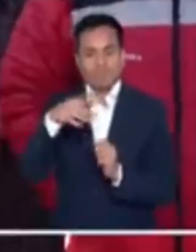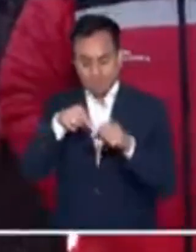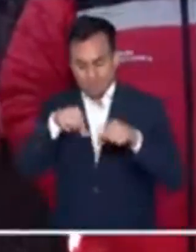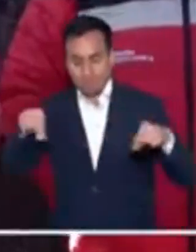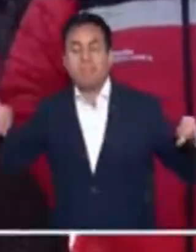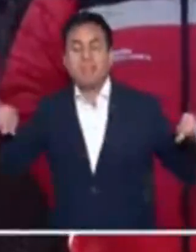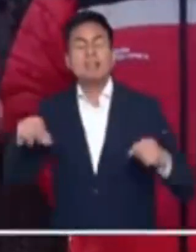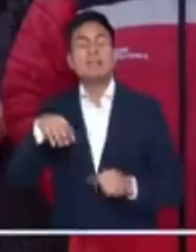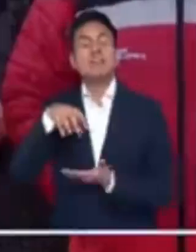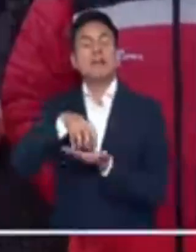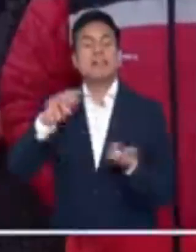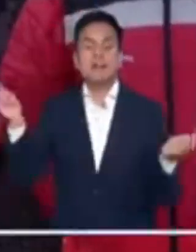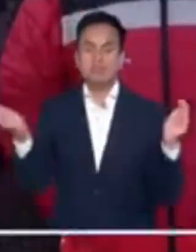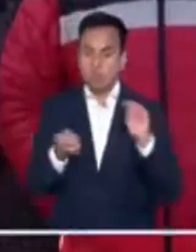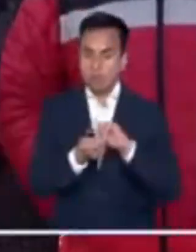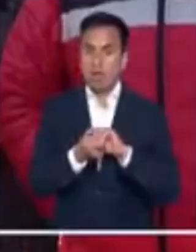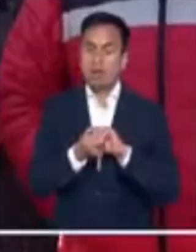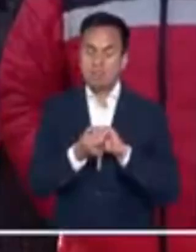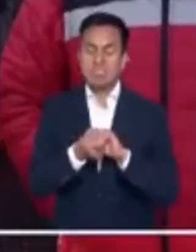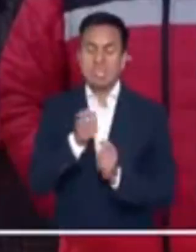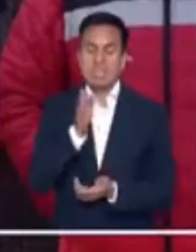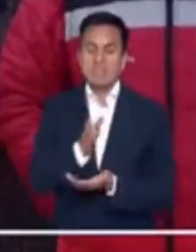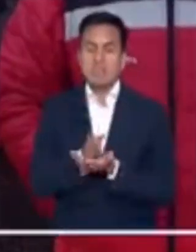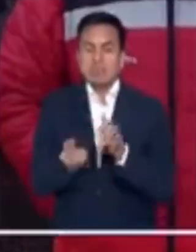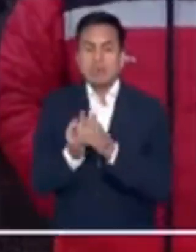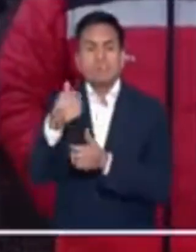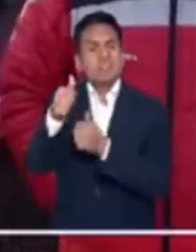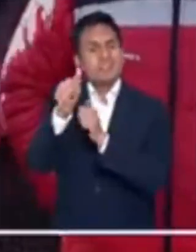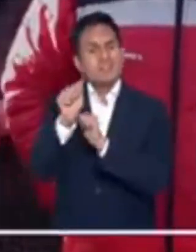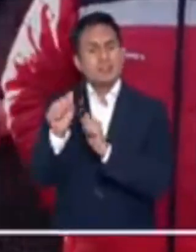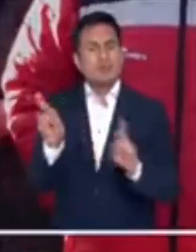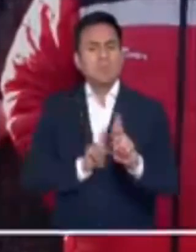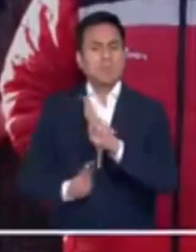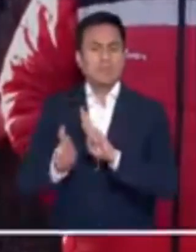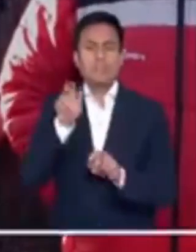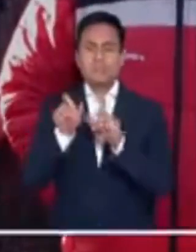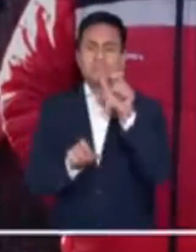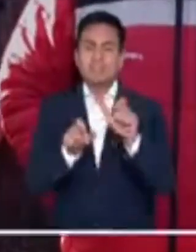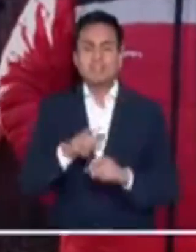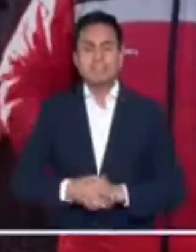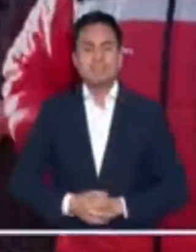la ciudad tiene que transformarse, tiene que ponerse a tono con los nuevos desafíos de convivencia entre las personas.